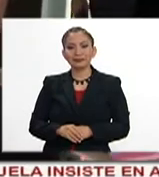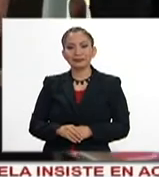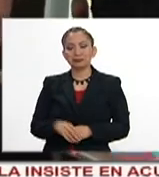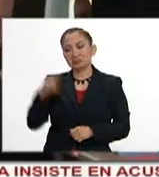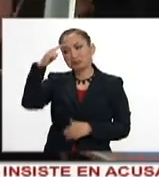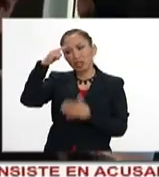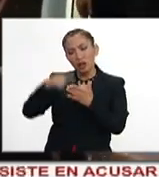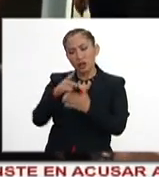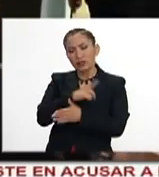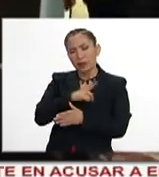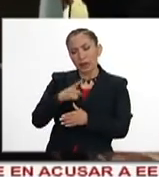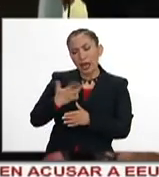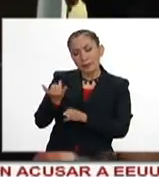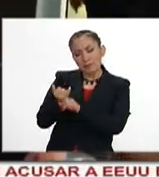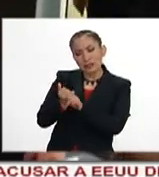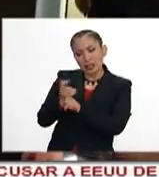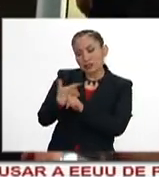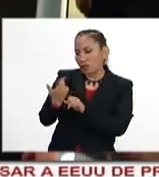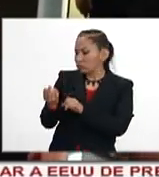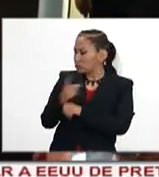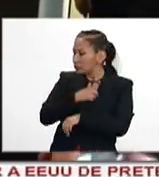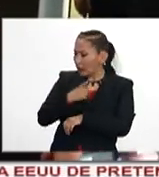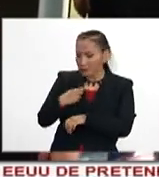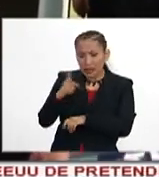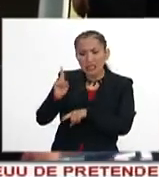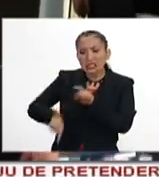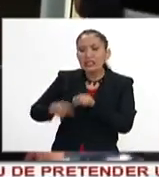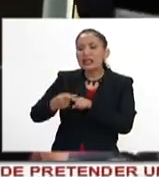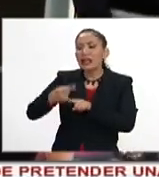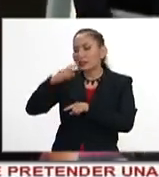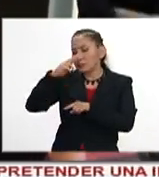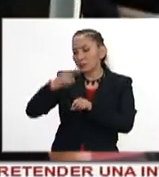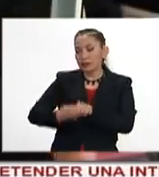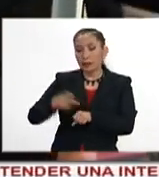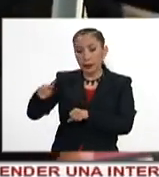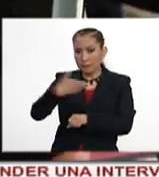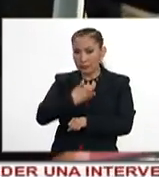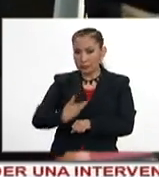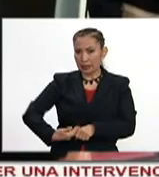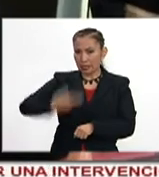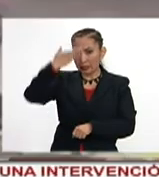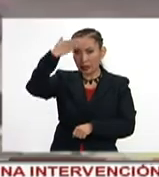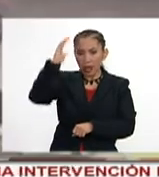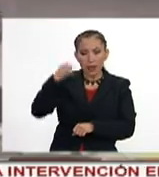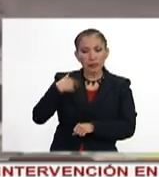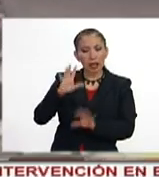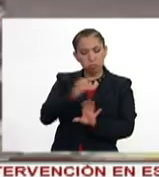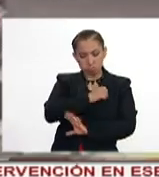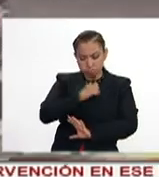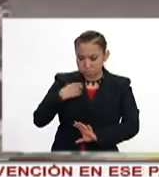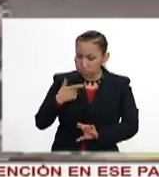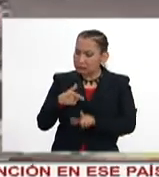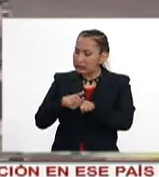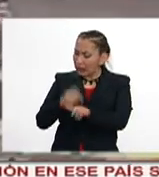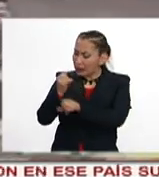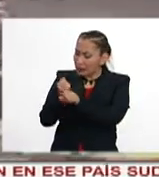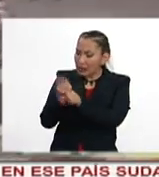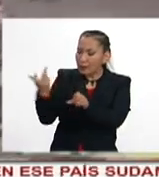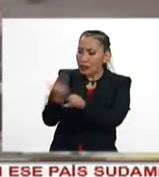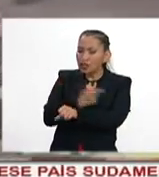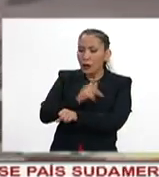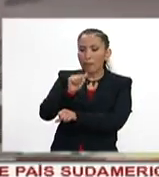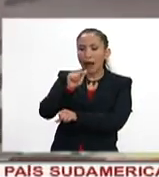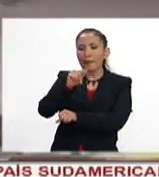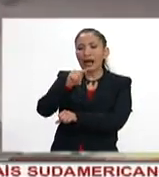Yo creo que habrá que hacerse la investigación correspondiente y deslindar responsabilidades. El presidente Enrique Peña Nieto se compromete a investigar los hechos